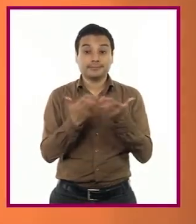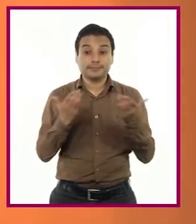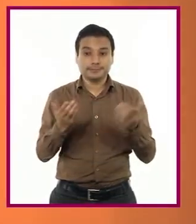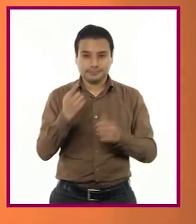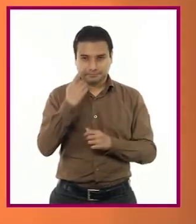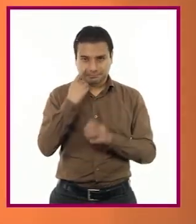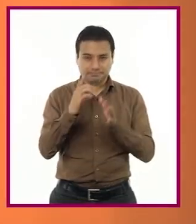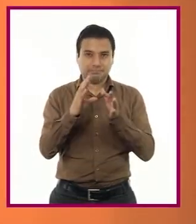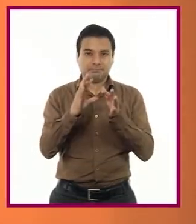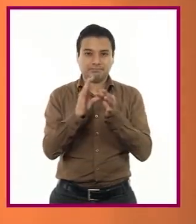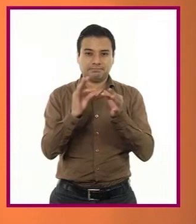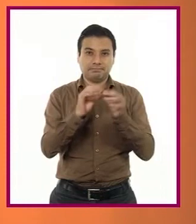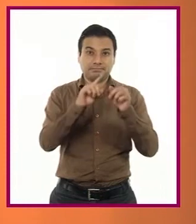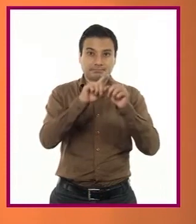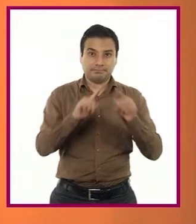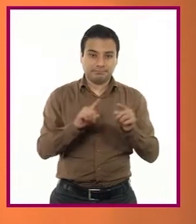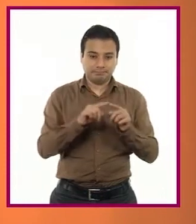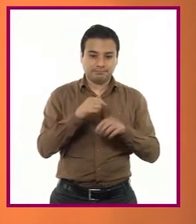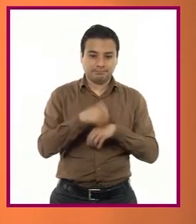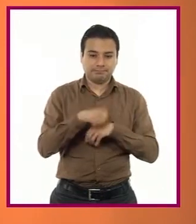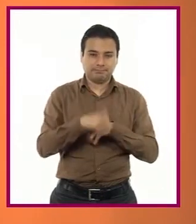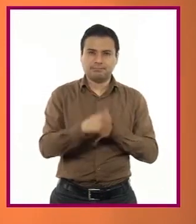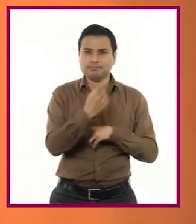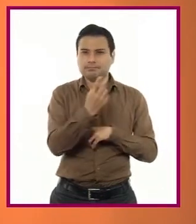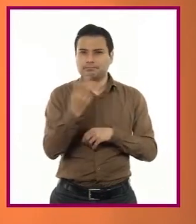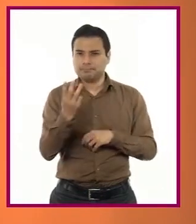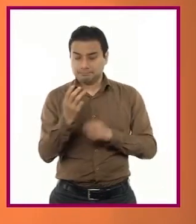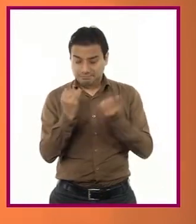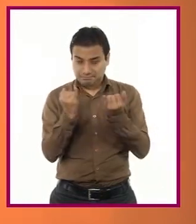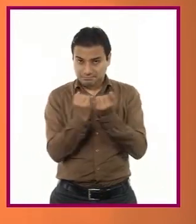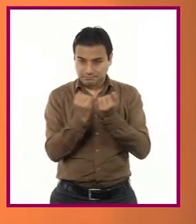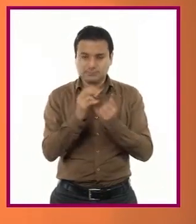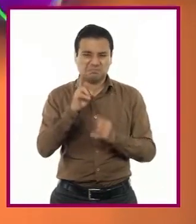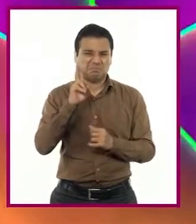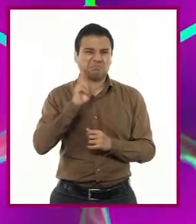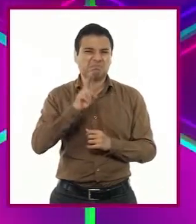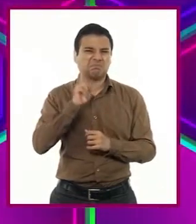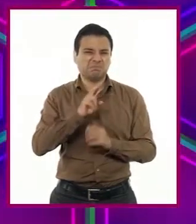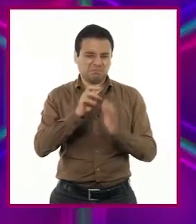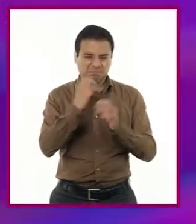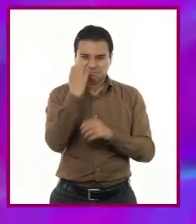entre el triángulo 1 y el triángulo 3 utilizando la información de cada uno.